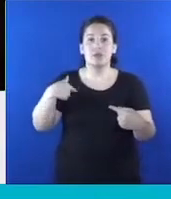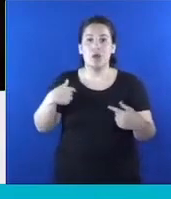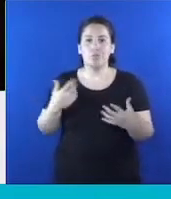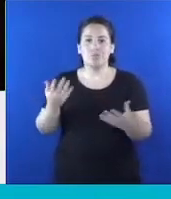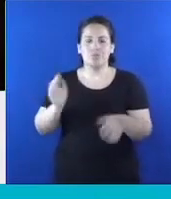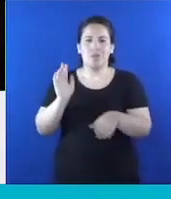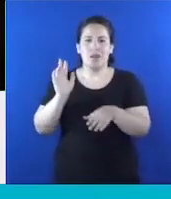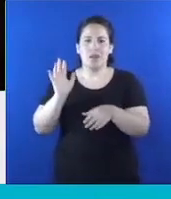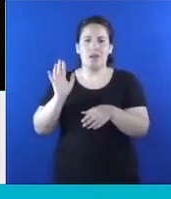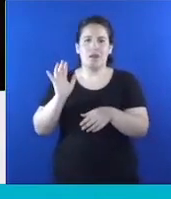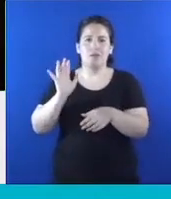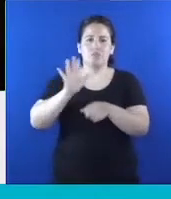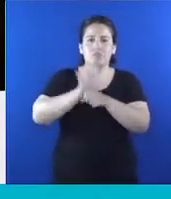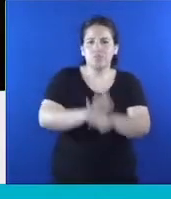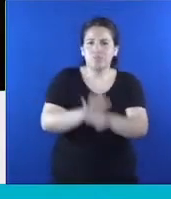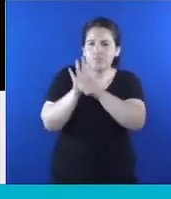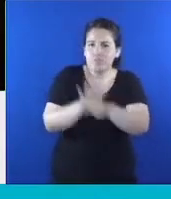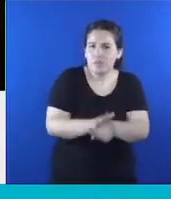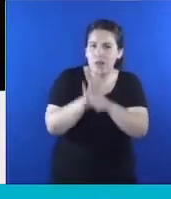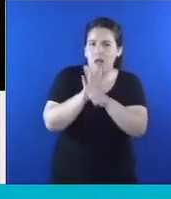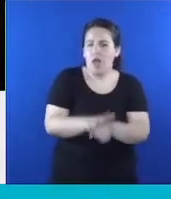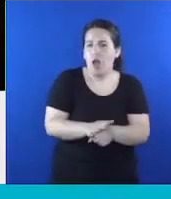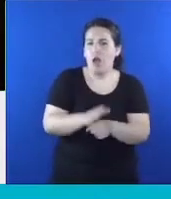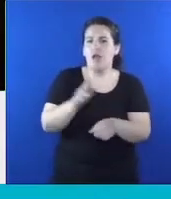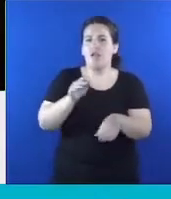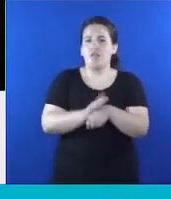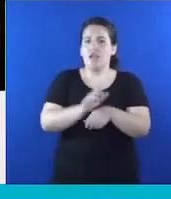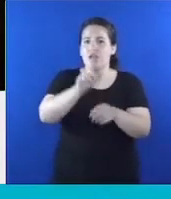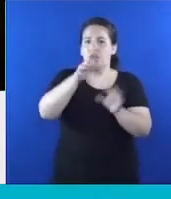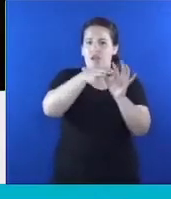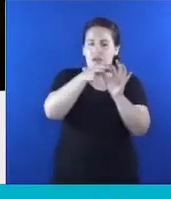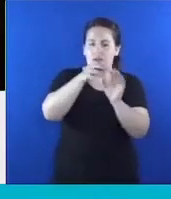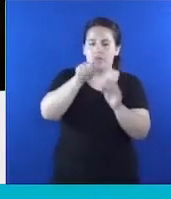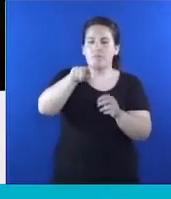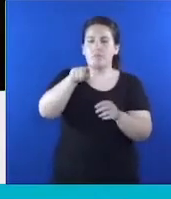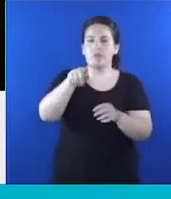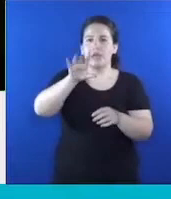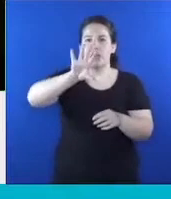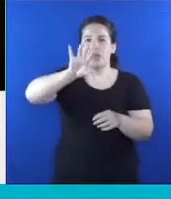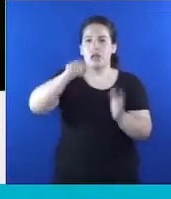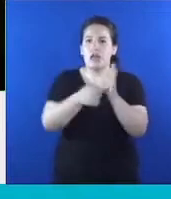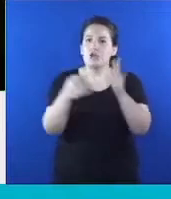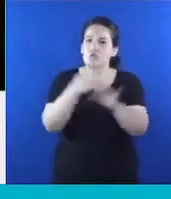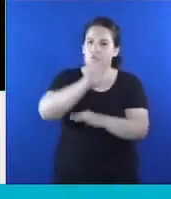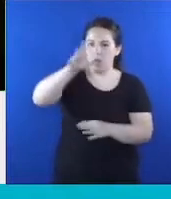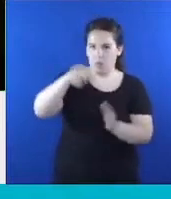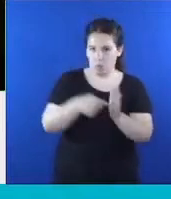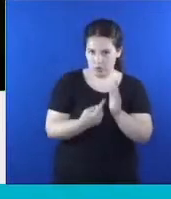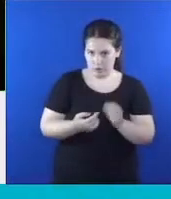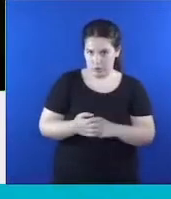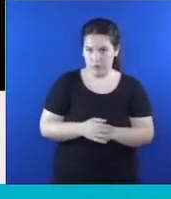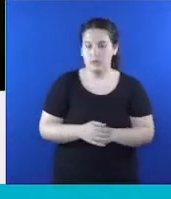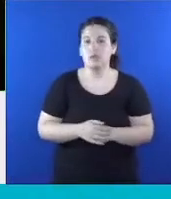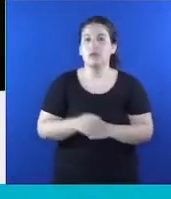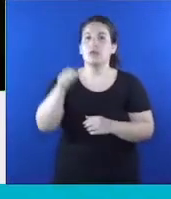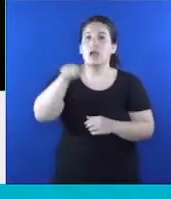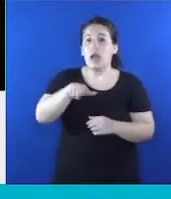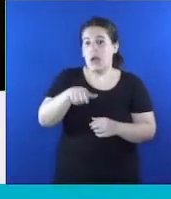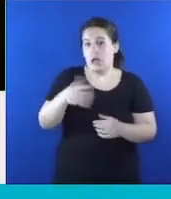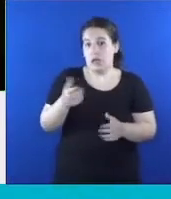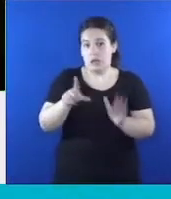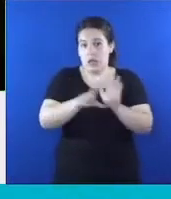represiva de fuerzas federales y de la ciudad en varios puntos de la provincia de Buenos Aires Y en este punto de la legislatura